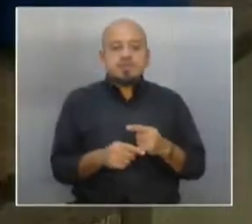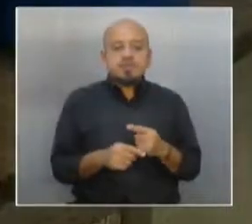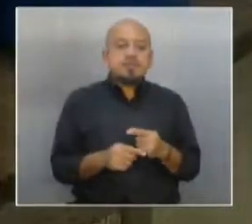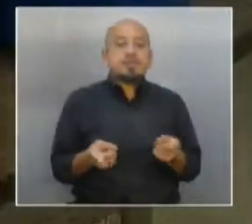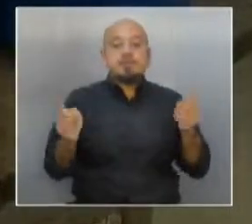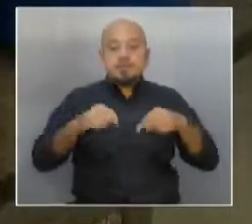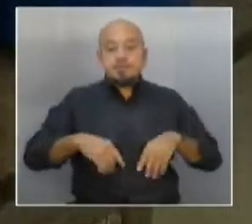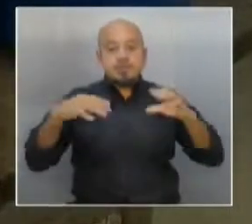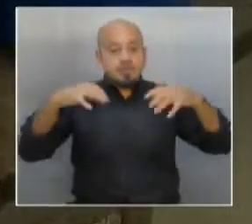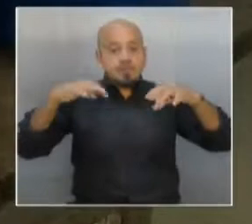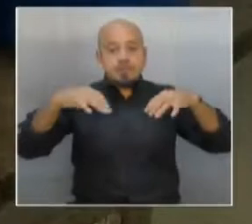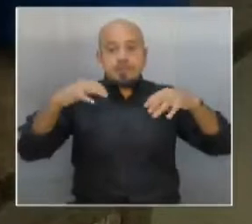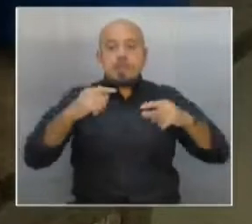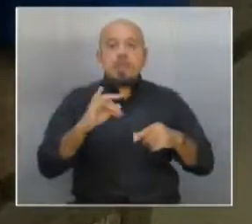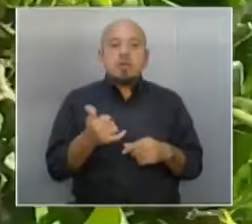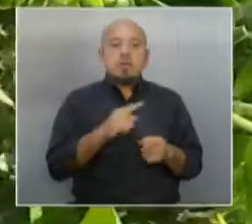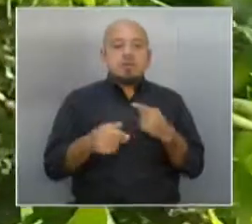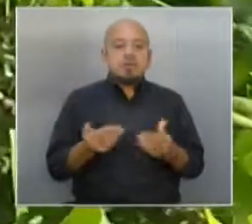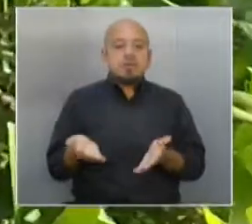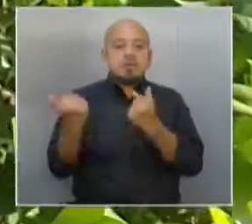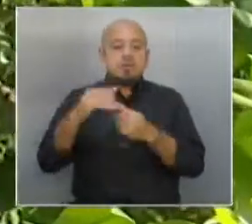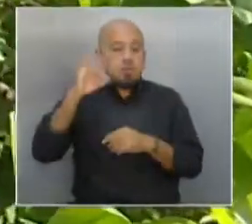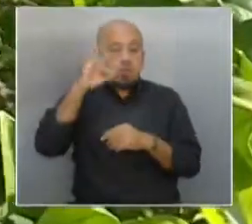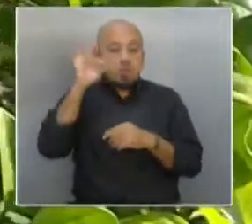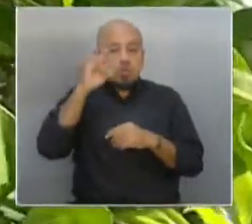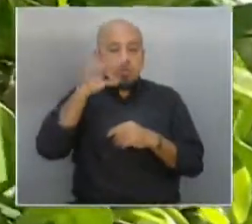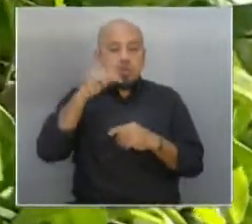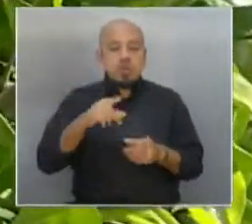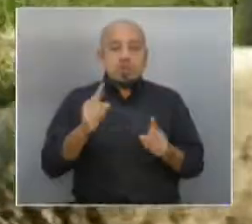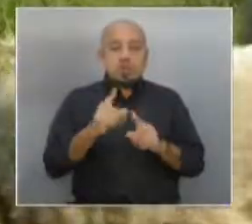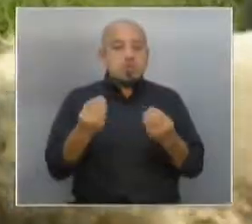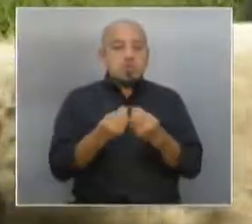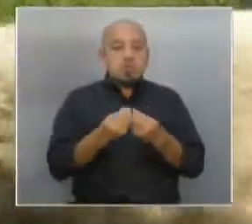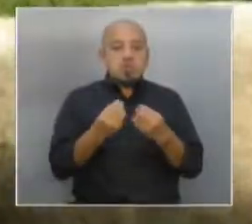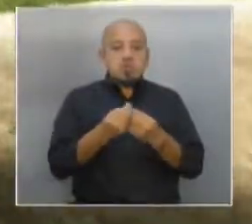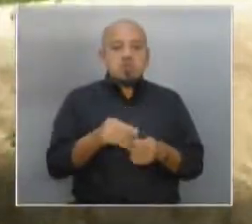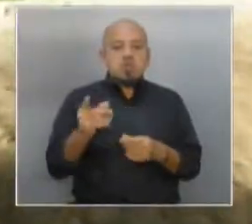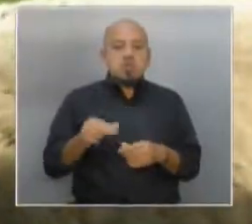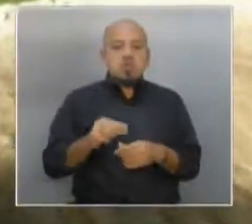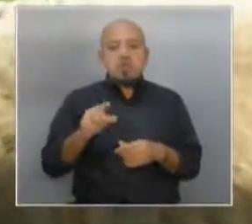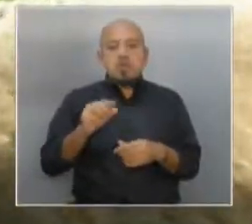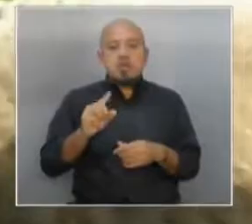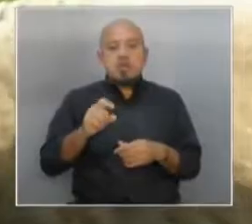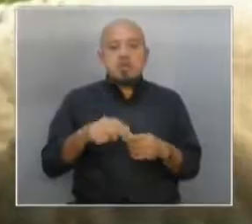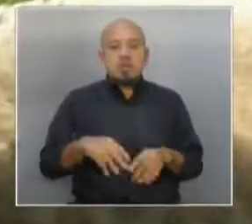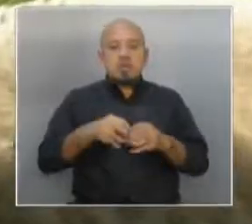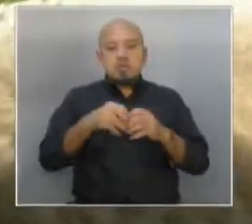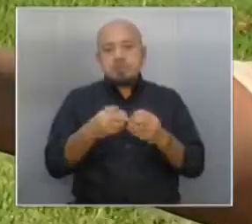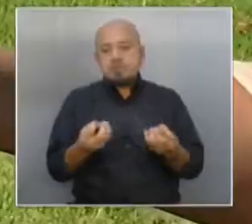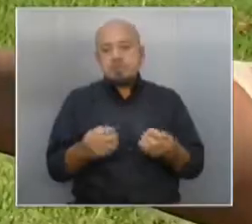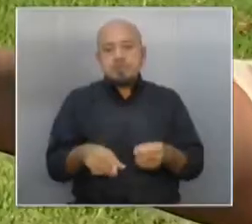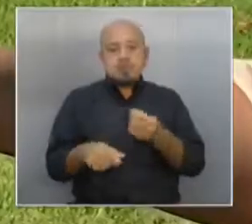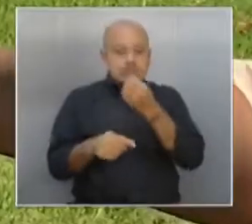la lluvia, sí, yo ya había cosechado el durazno, que lo importante es que no le dé mucha agua, porque si no el durazno se revienta, se